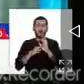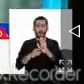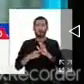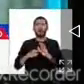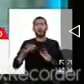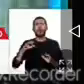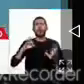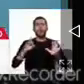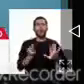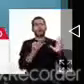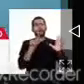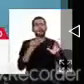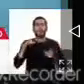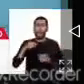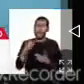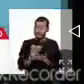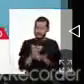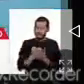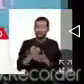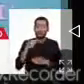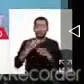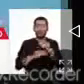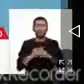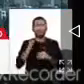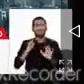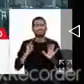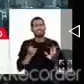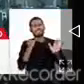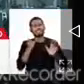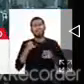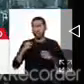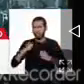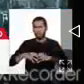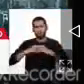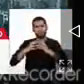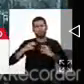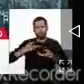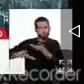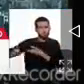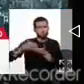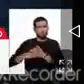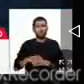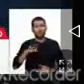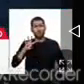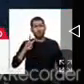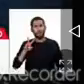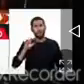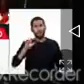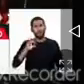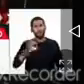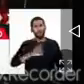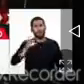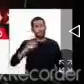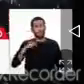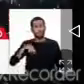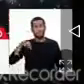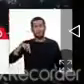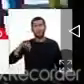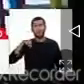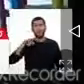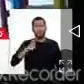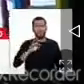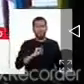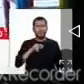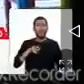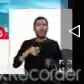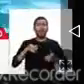octava economía del mundo y la sexta potencia exportadora. Concentramos el 42.9% del PBI de América